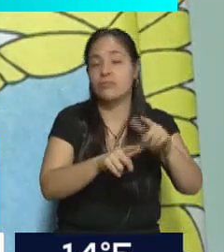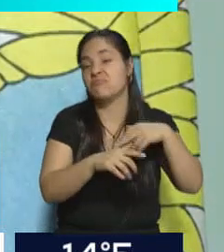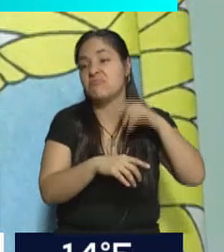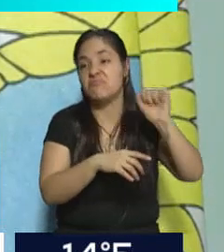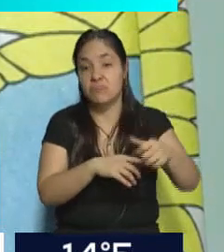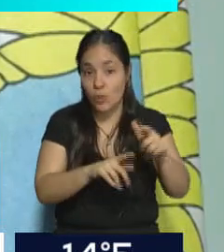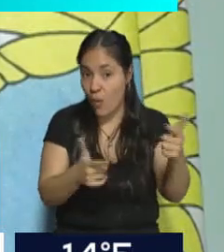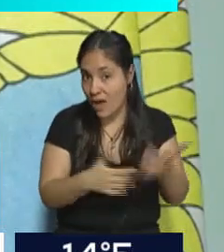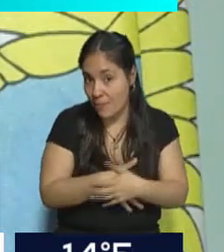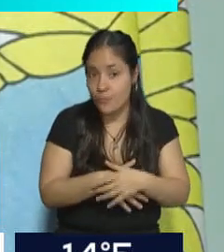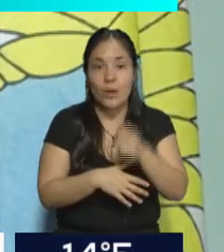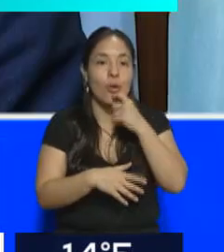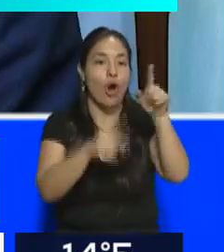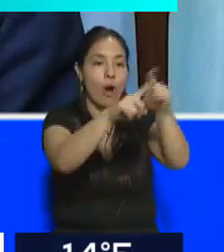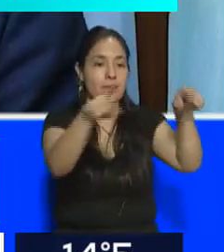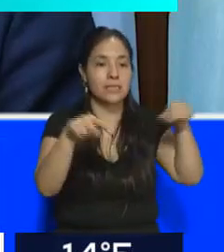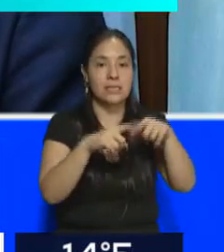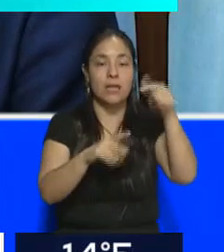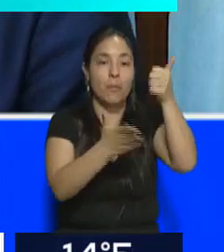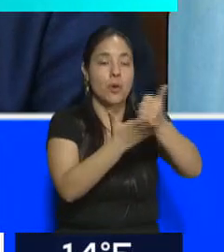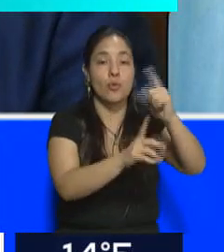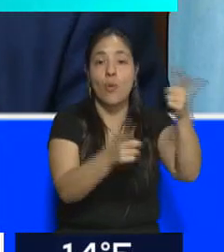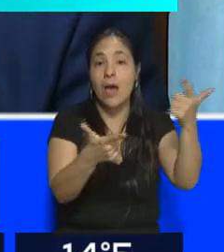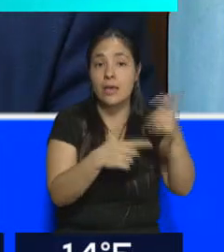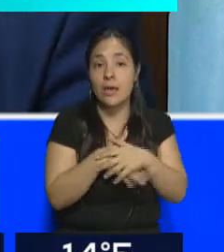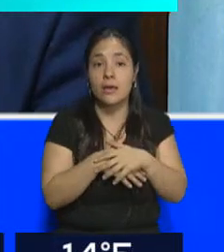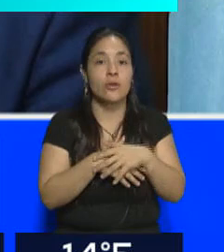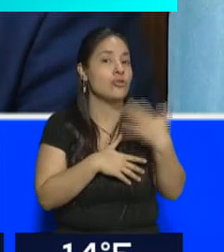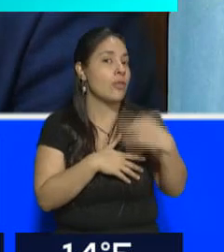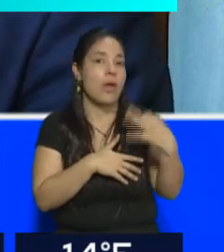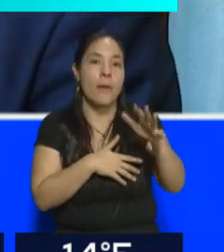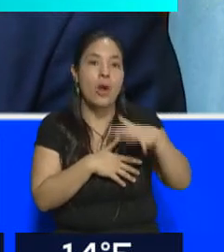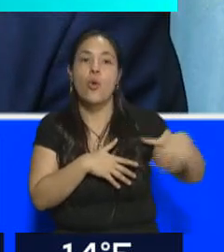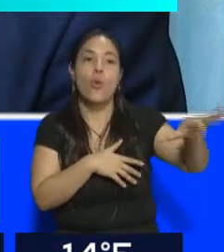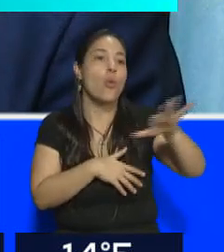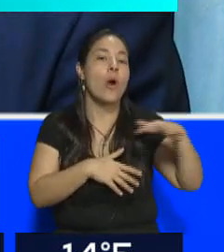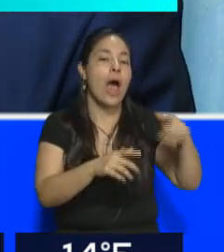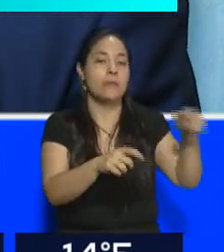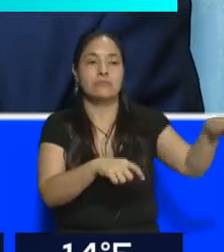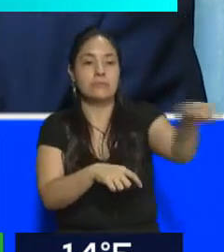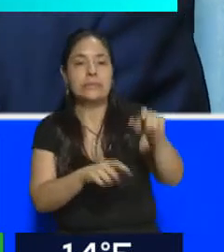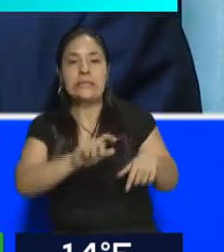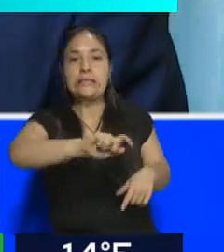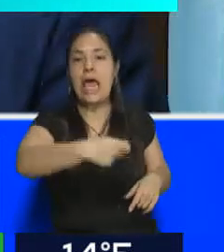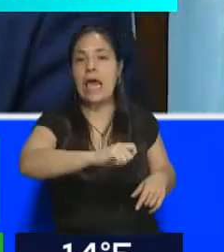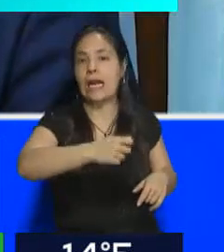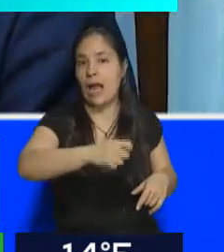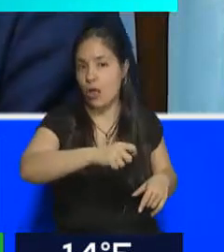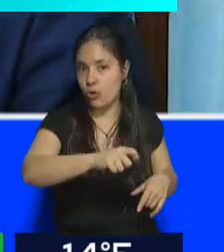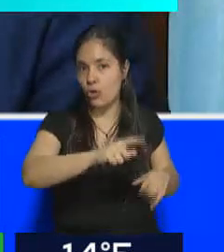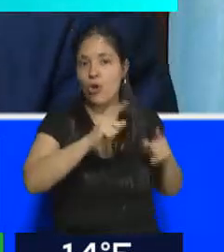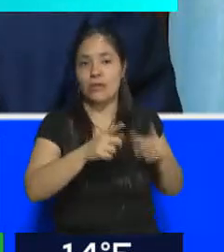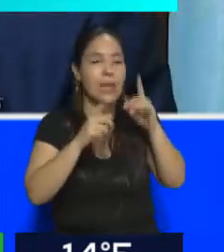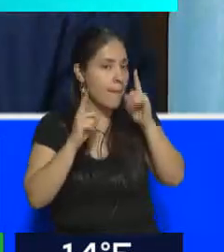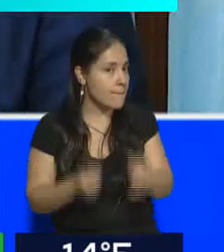hay nadie en la oficina eemplo haciendo una composición de lugar yo tengo que tener el lugar donde la guardo cerrado y la habitación también cerrada